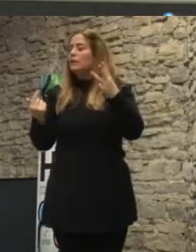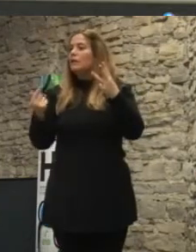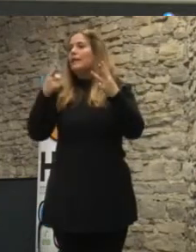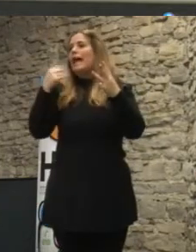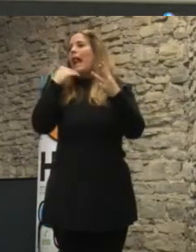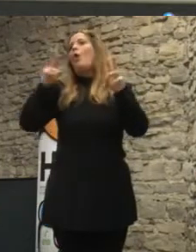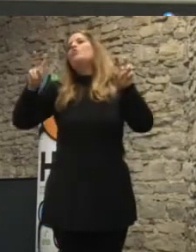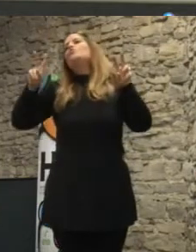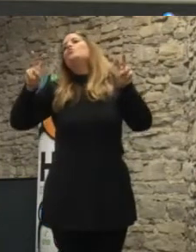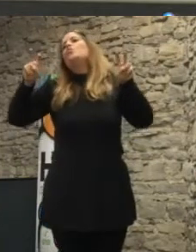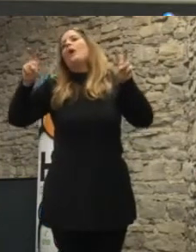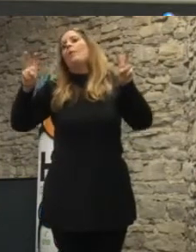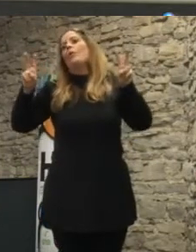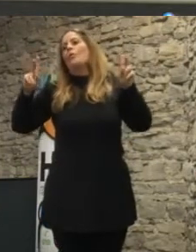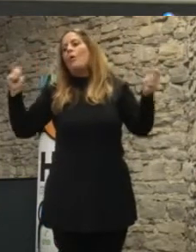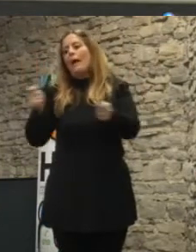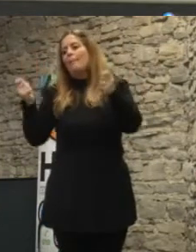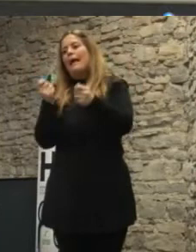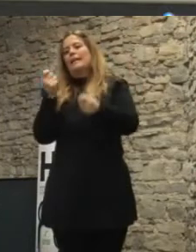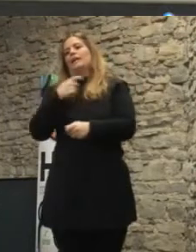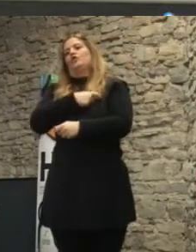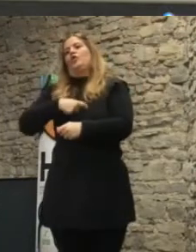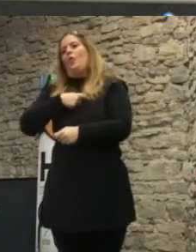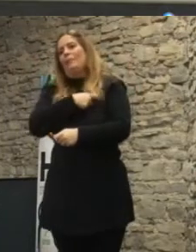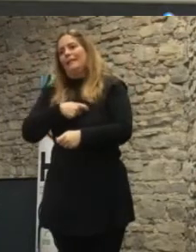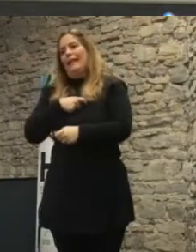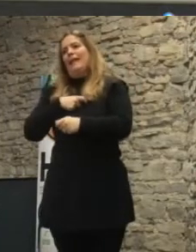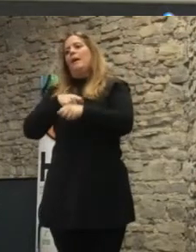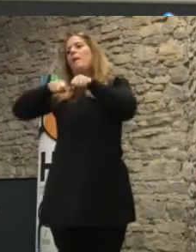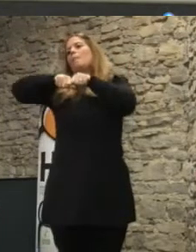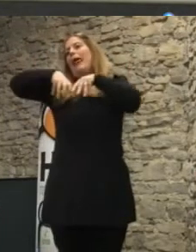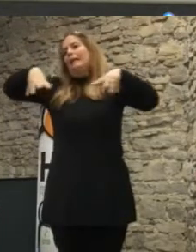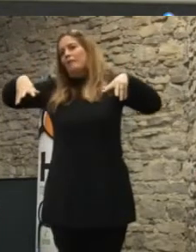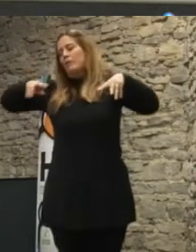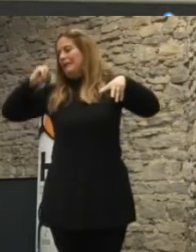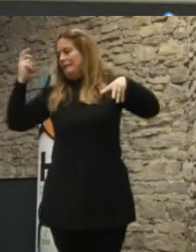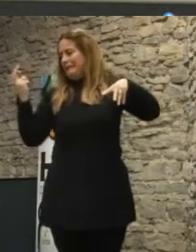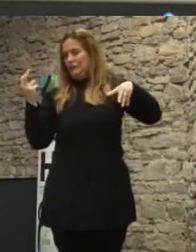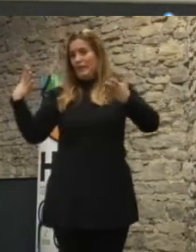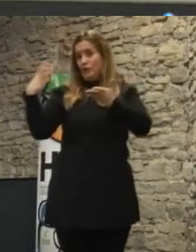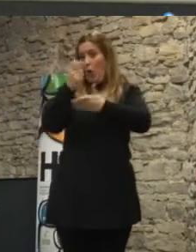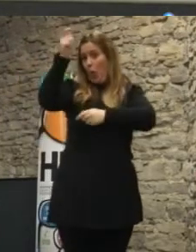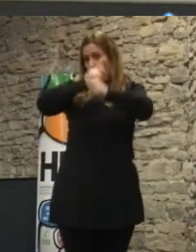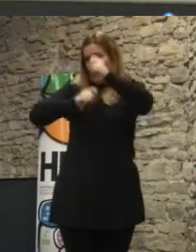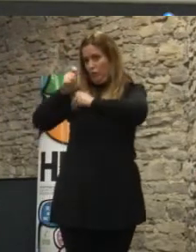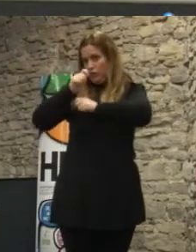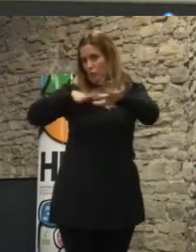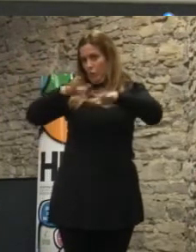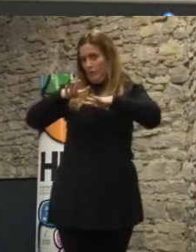que puede ser pues campañas, comités, plataformas, etcétera, etcétera? Entonces, a la vista de eso,